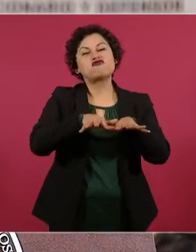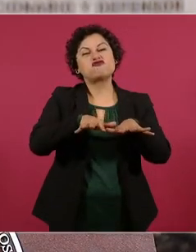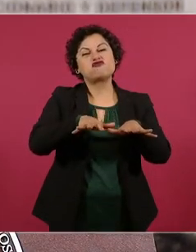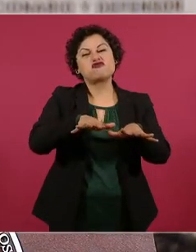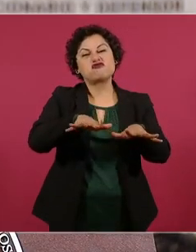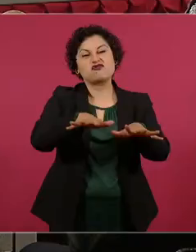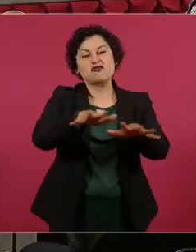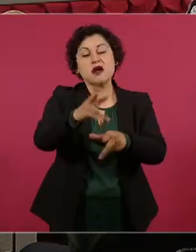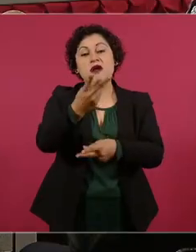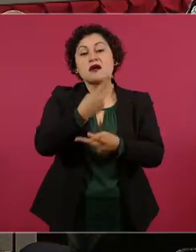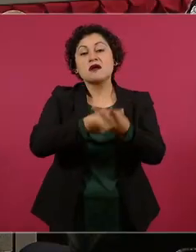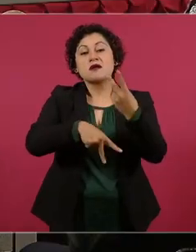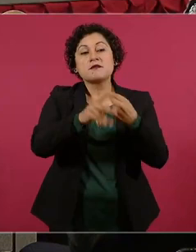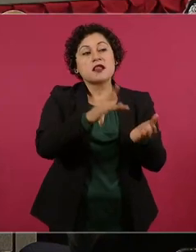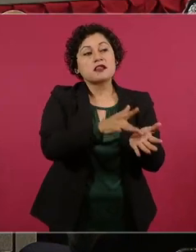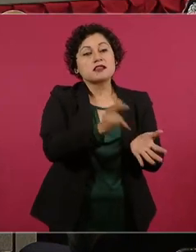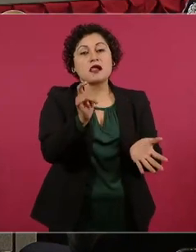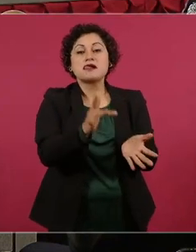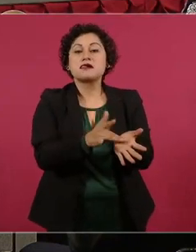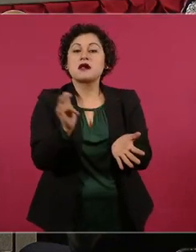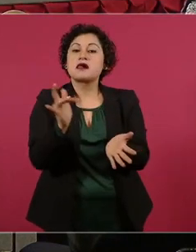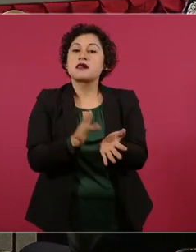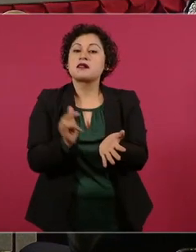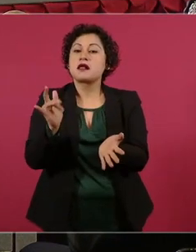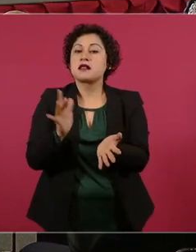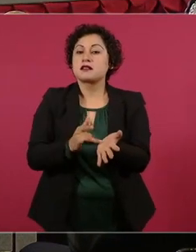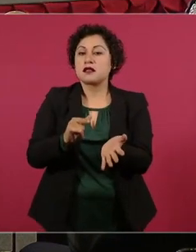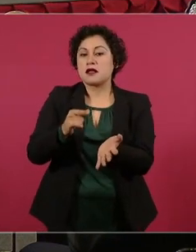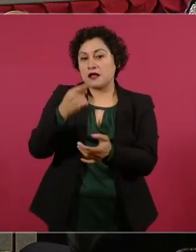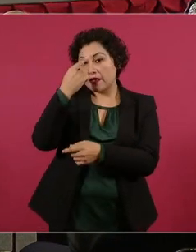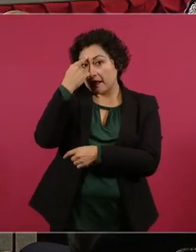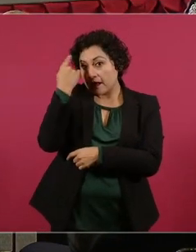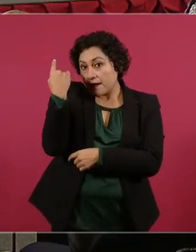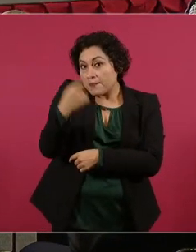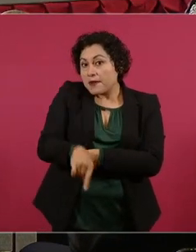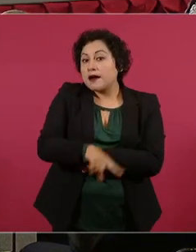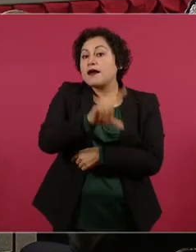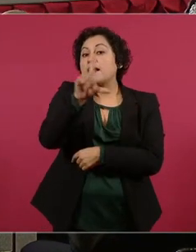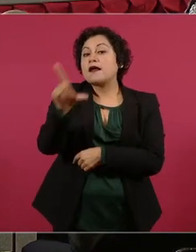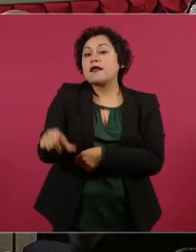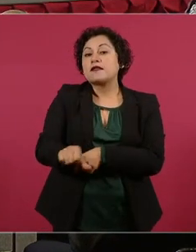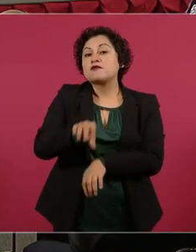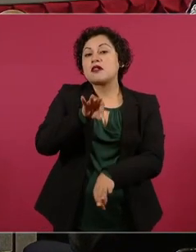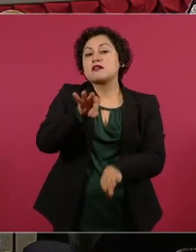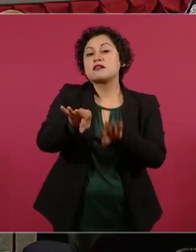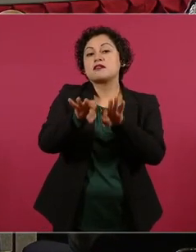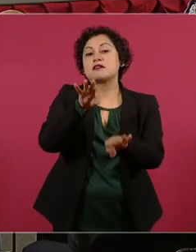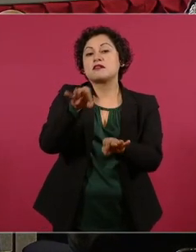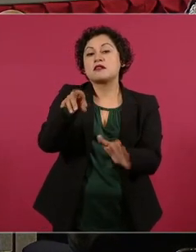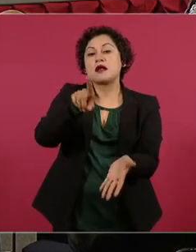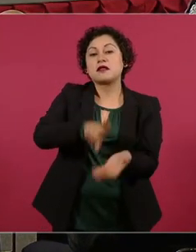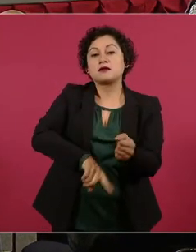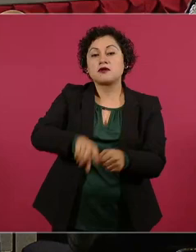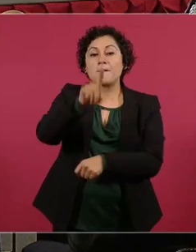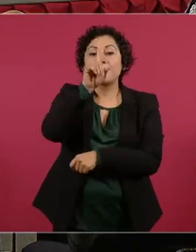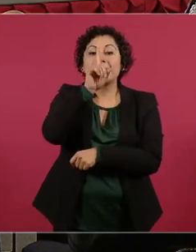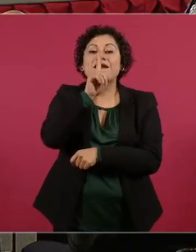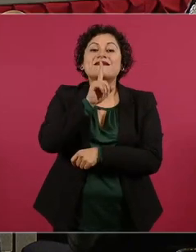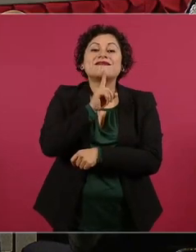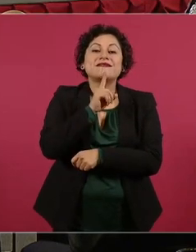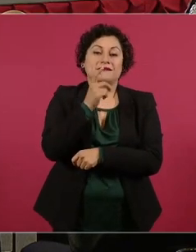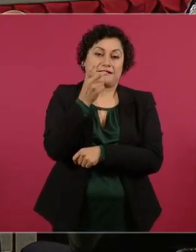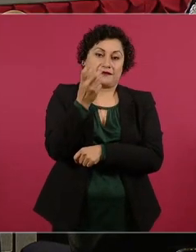hacer este tipo de fraudes en las redes sociales, fraudes digitales. Ahí está lo que